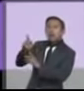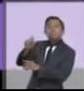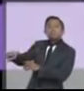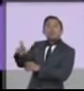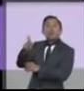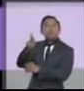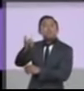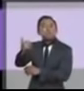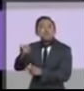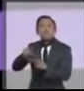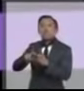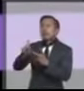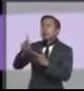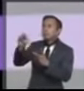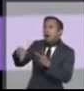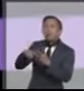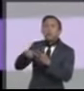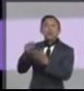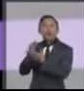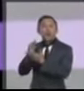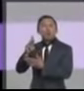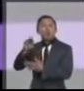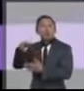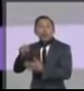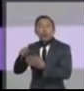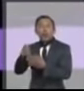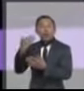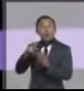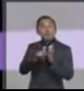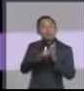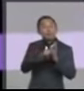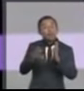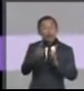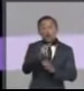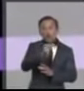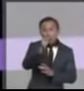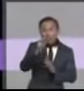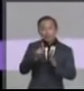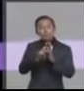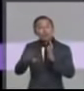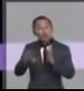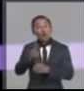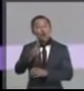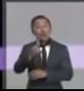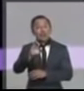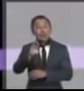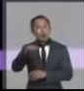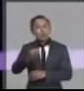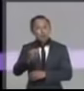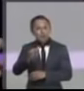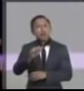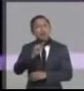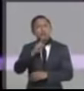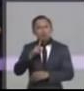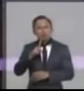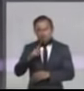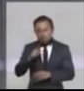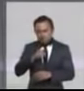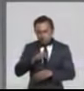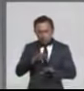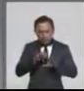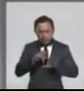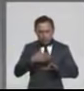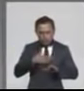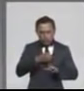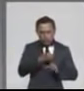PAN o de cualquier otro. El periódico El Norte, el periódico Reforma, incluyó gestores en mi organización, y eso no puede